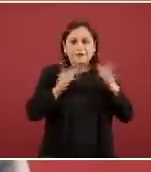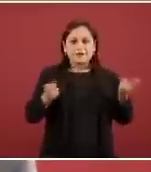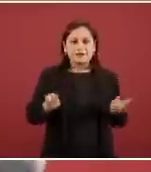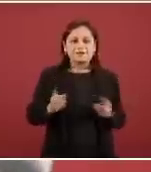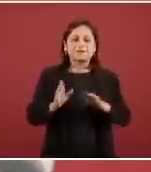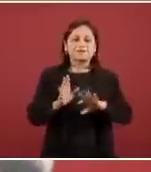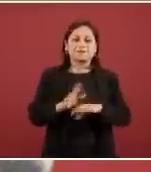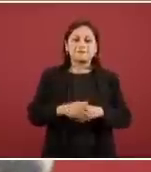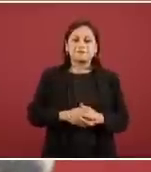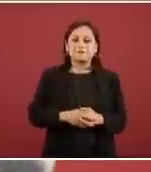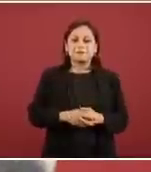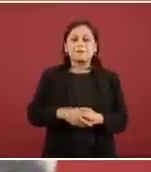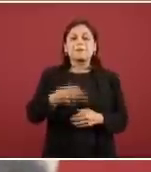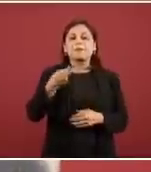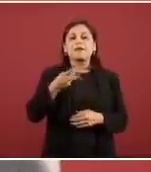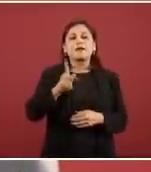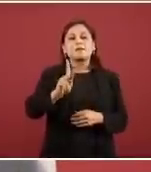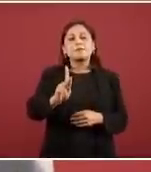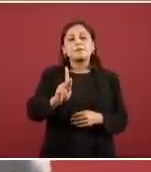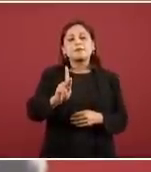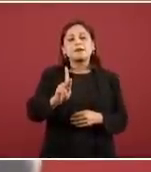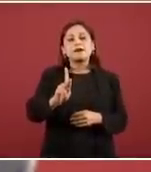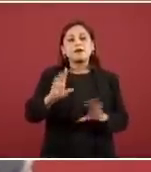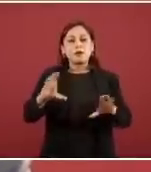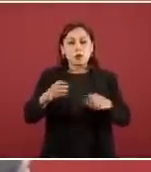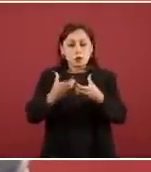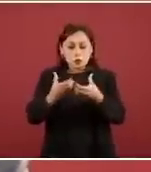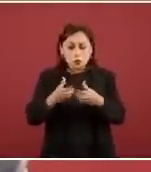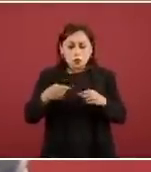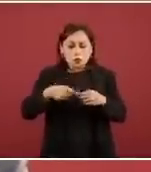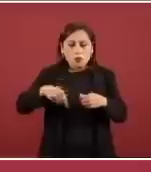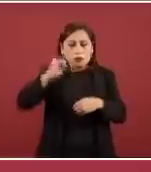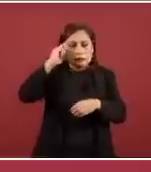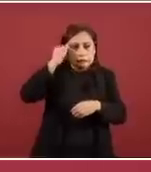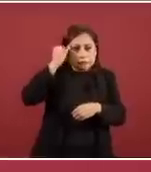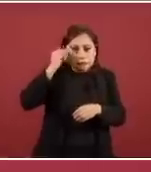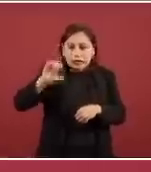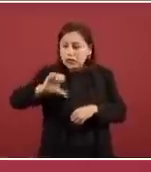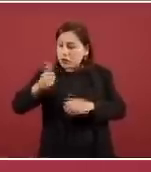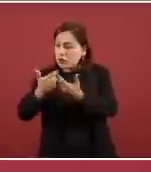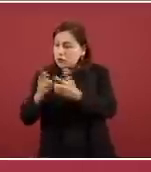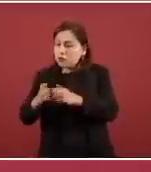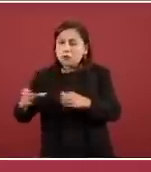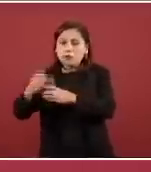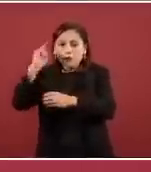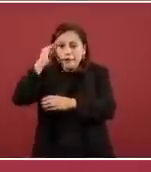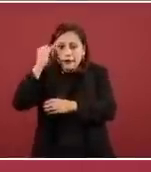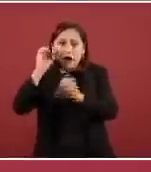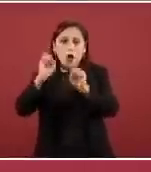pero no de indígenas con indígenas, de pobres con pobres.